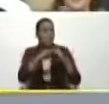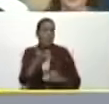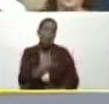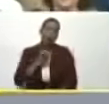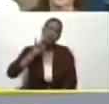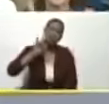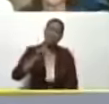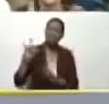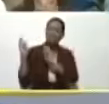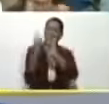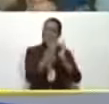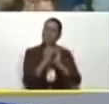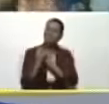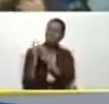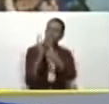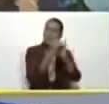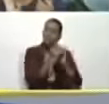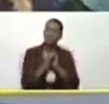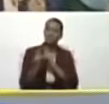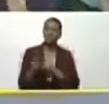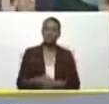quiero también yo lo